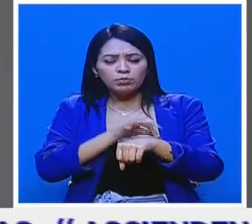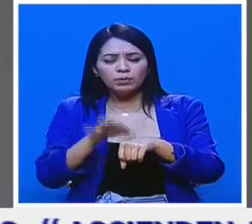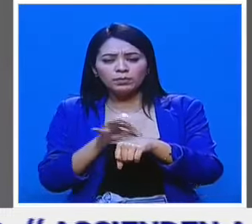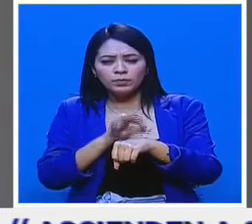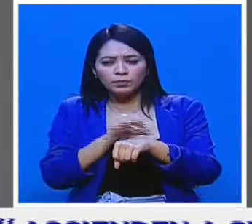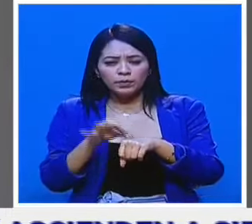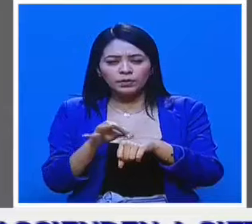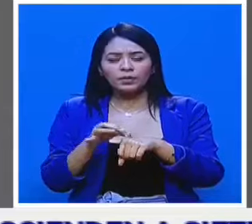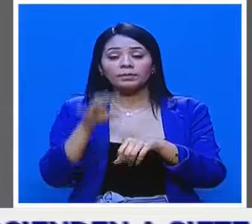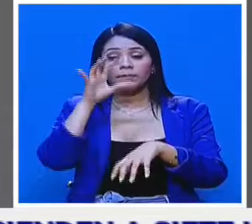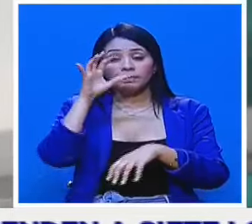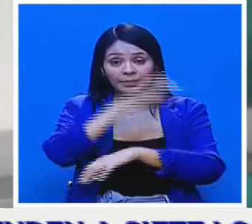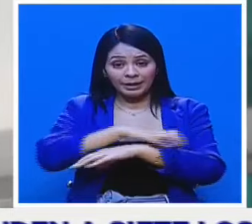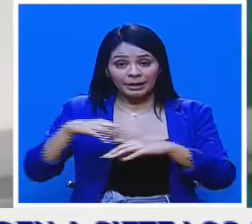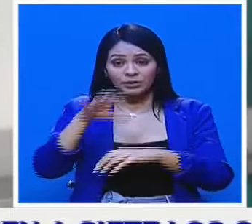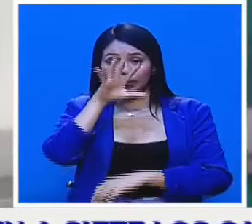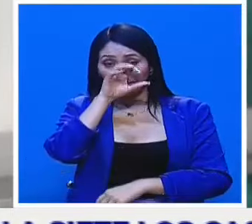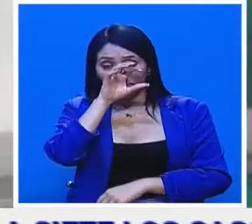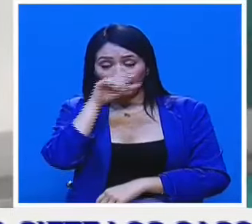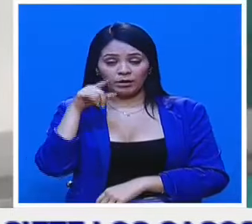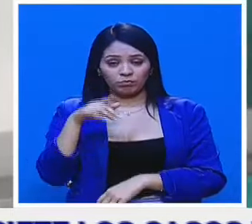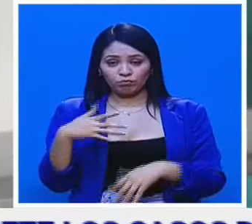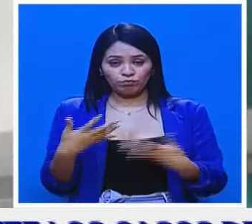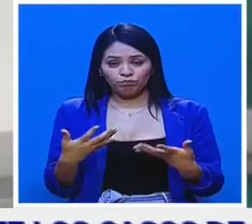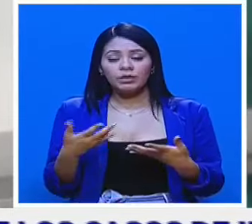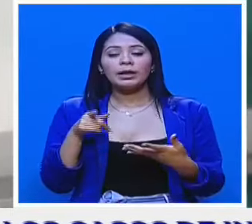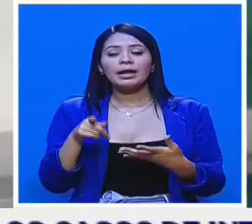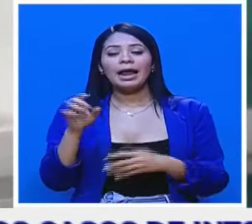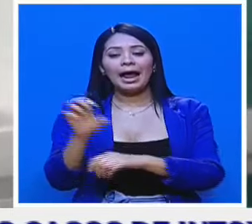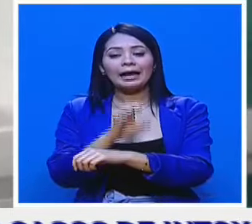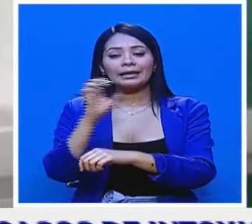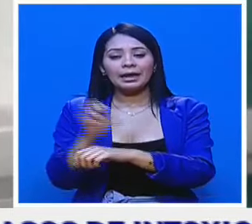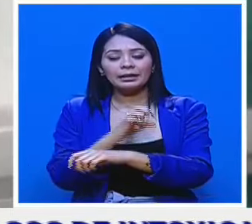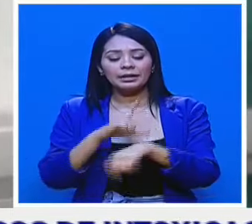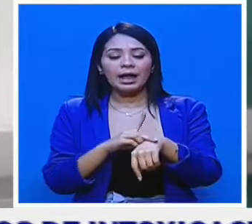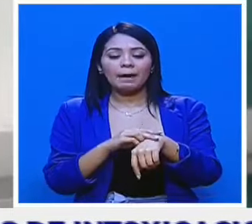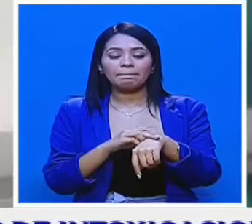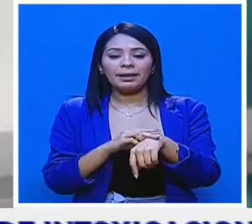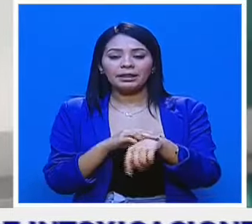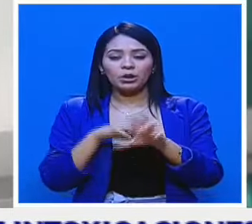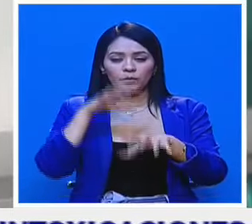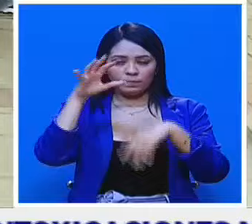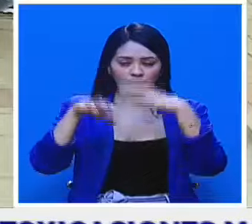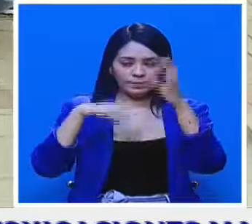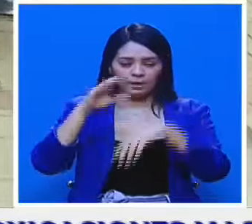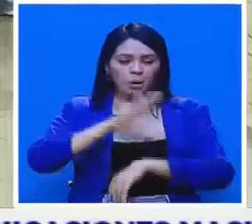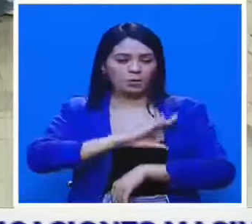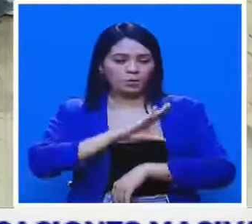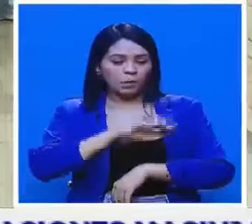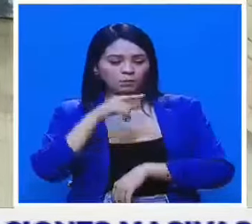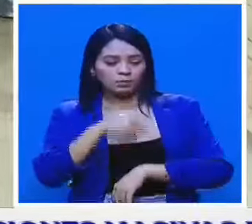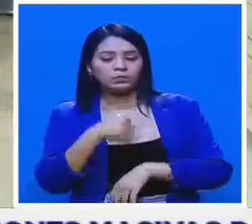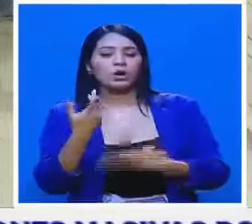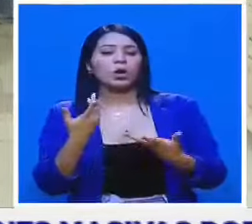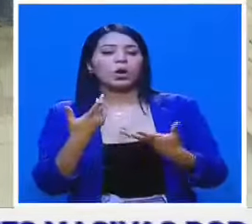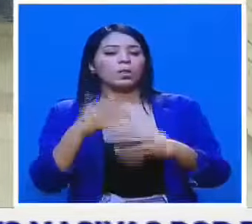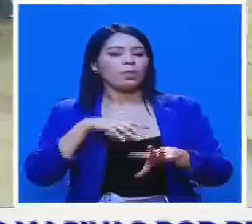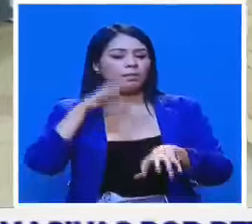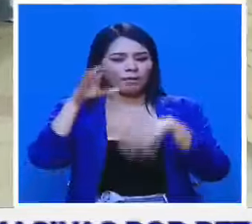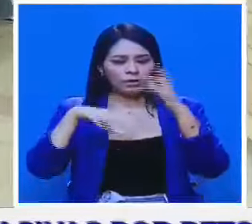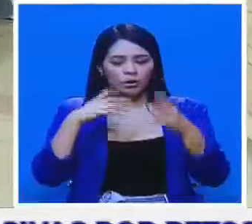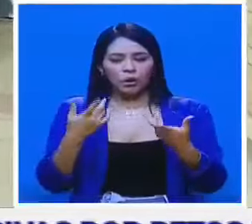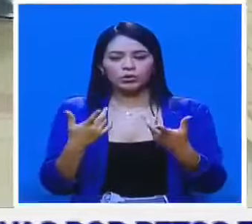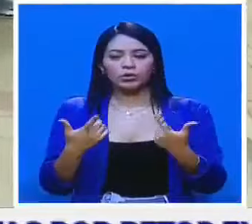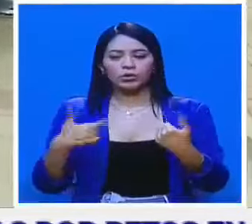El comunicado responde a una denuncia hecha anteriormente donde alertan a médicos veterinarios, propietarios de mascotas, dueños de